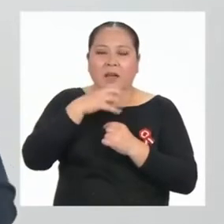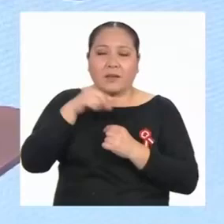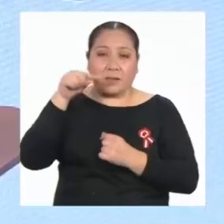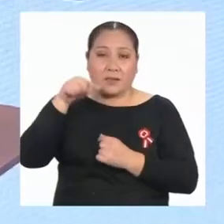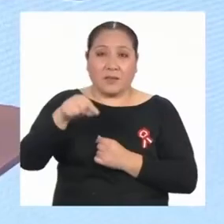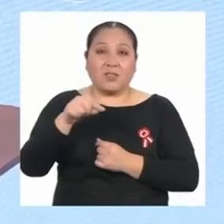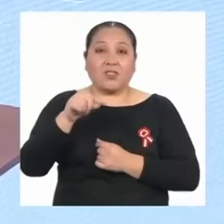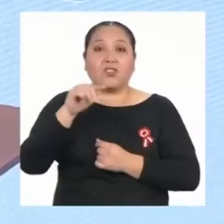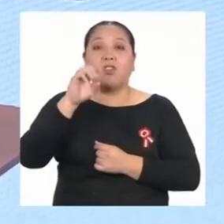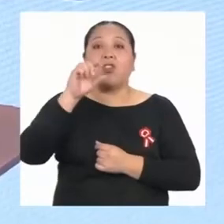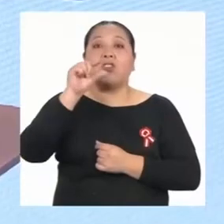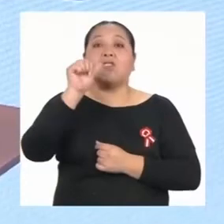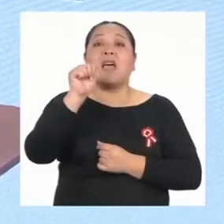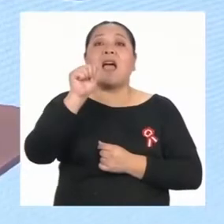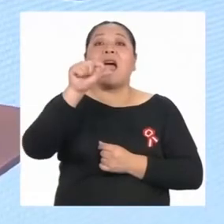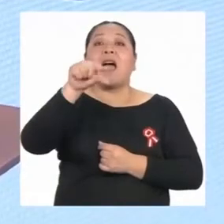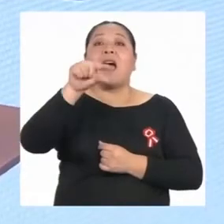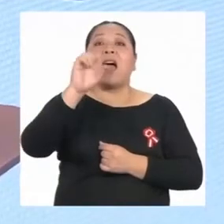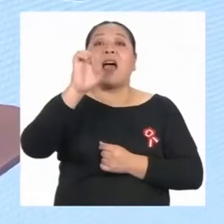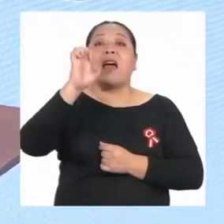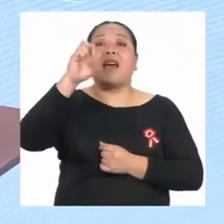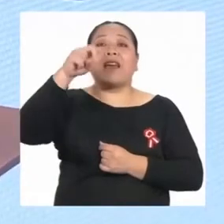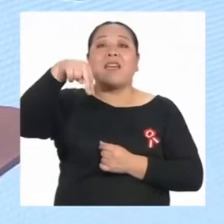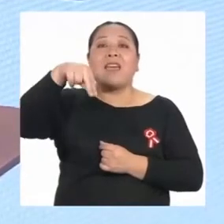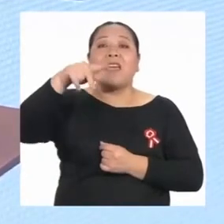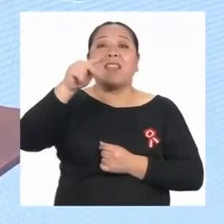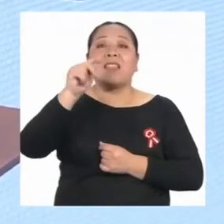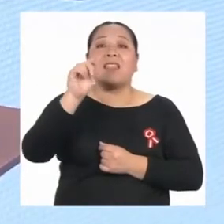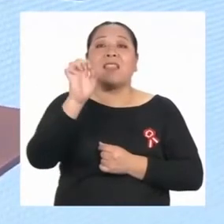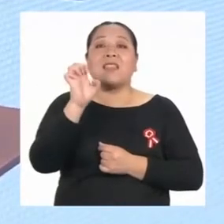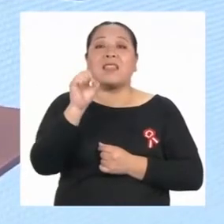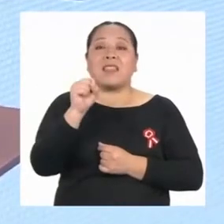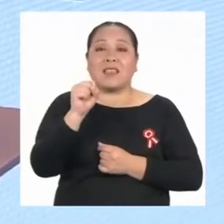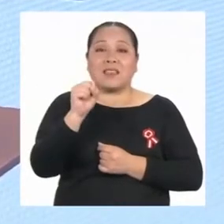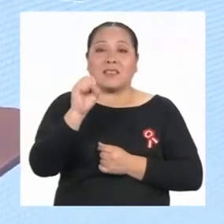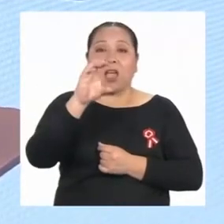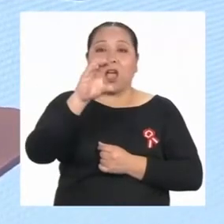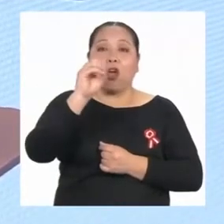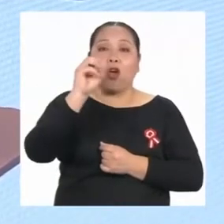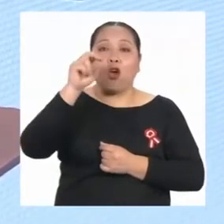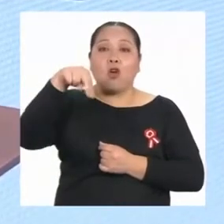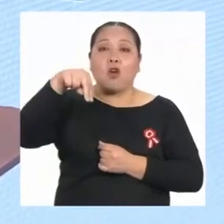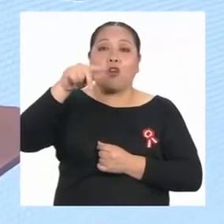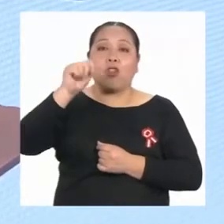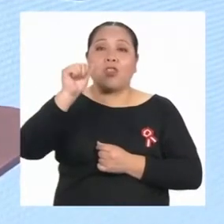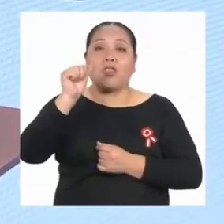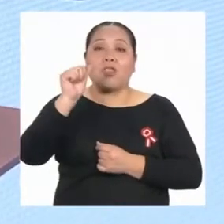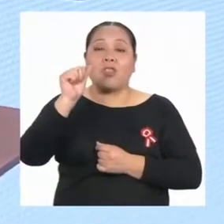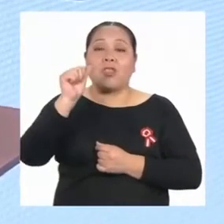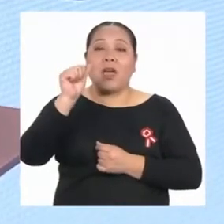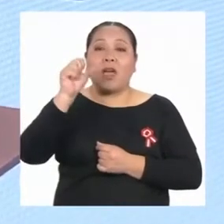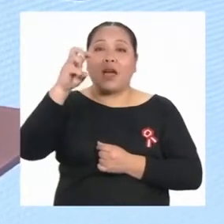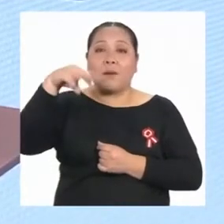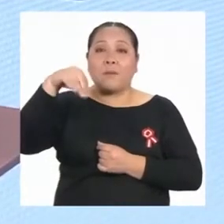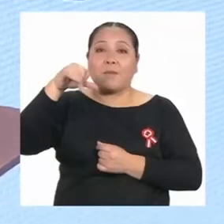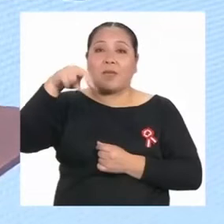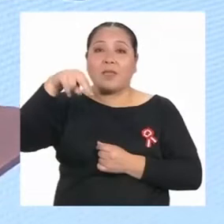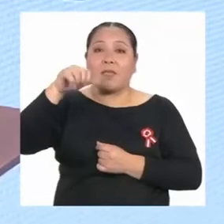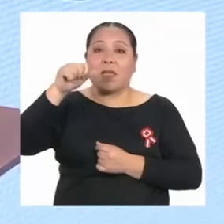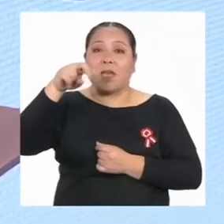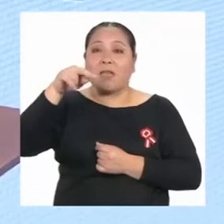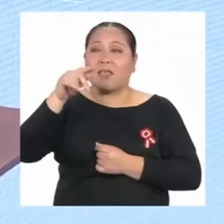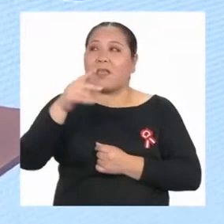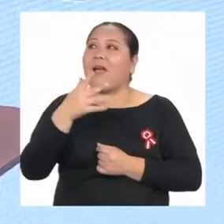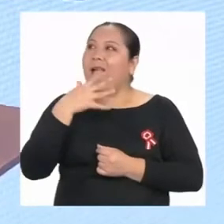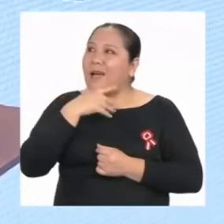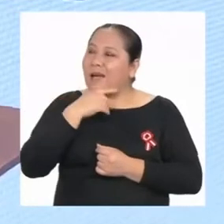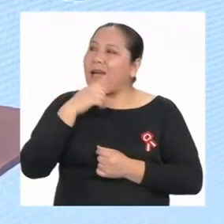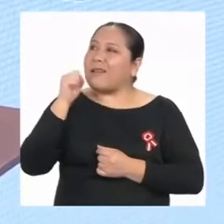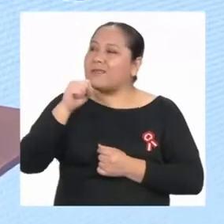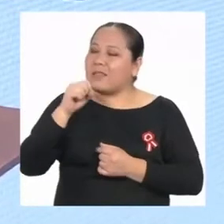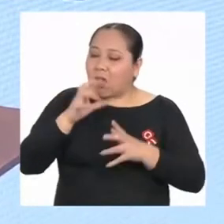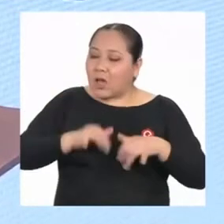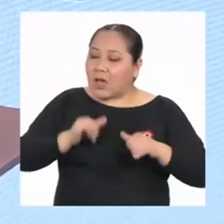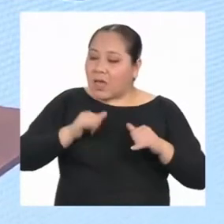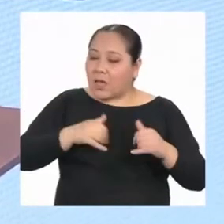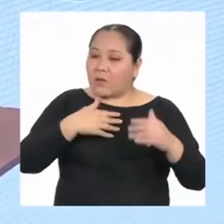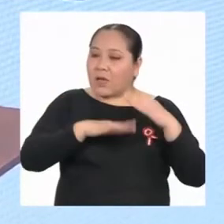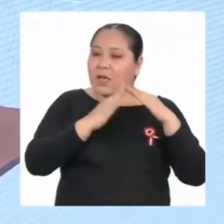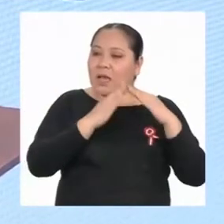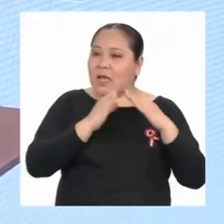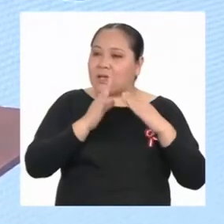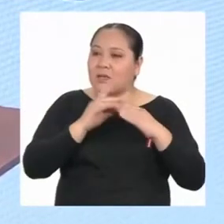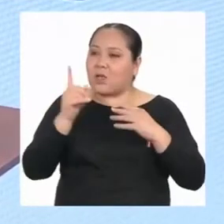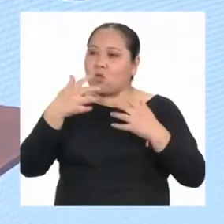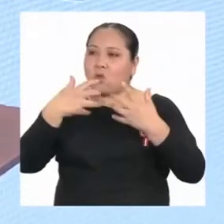ratito. Entonces tenía razón. Durante la cuarentena bajó el tráfico de autos y buses y las fábricas